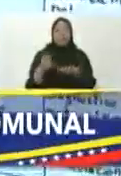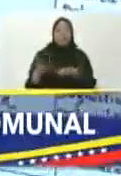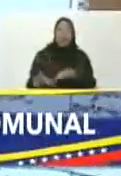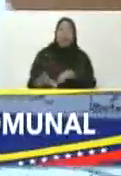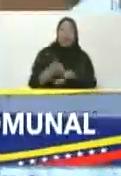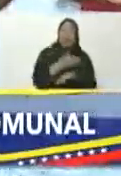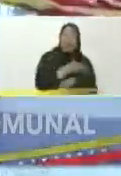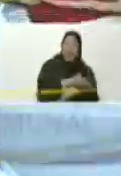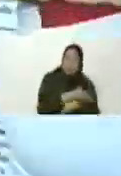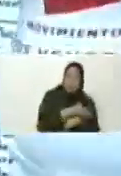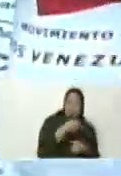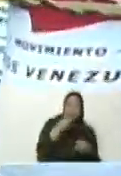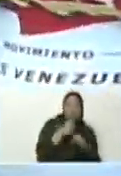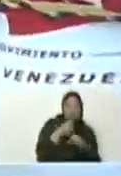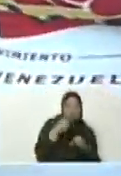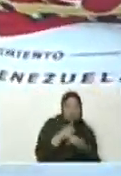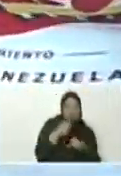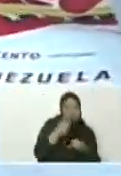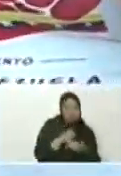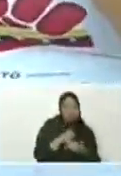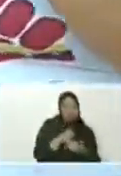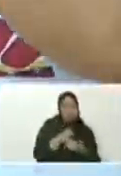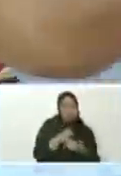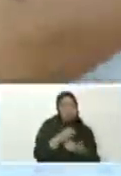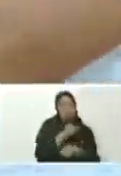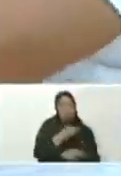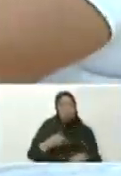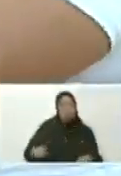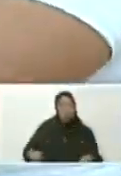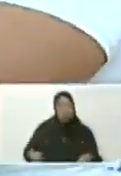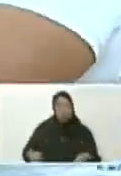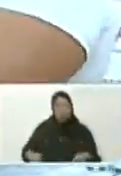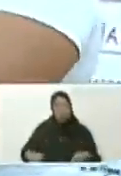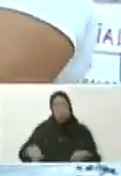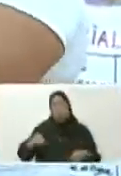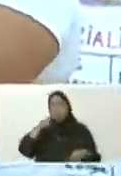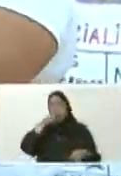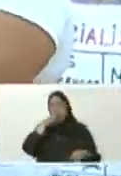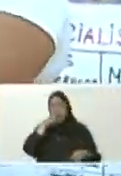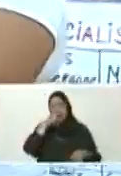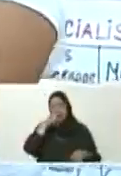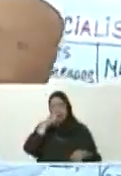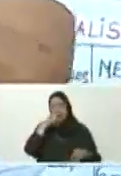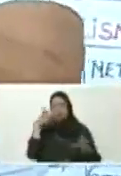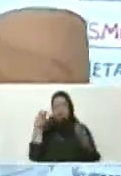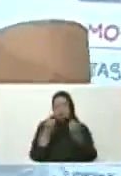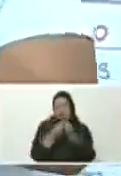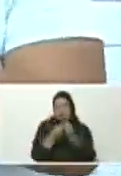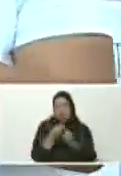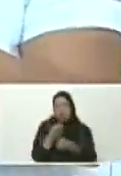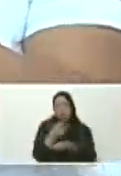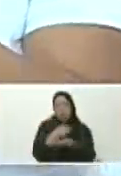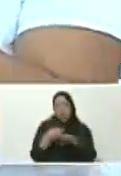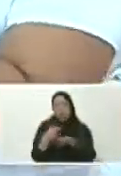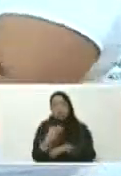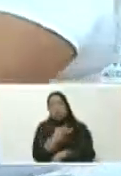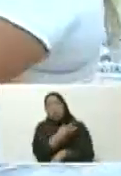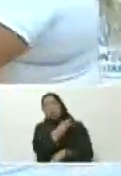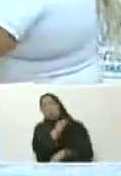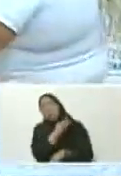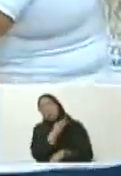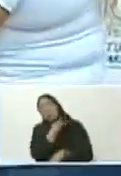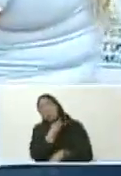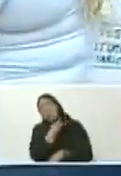alto mando, en su caso de la presidencia de la República, siguiendo la línea con nuestro Rafael Lacaba y nuestro alcalde Julio